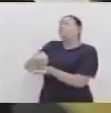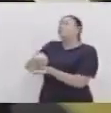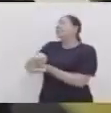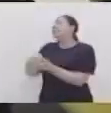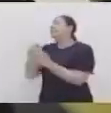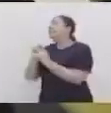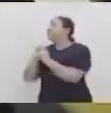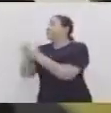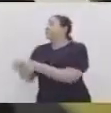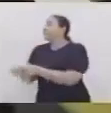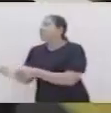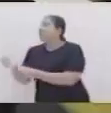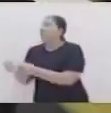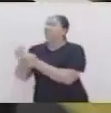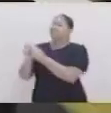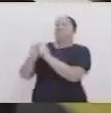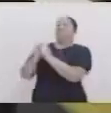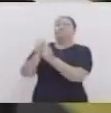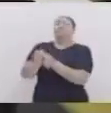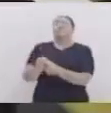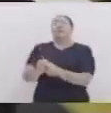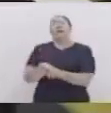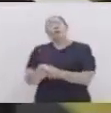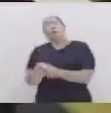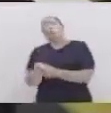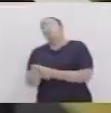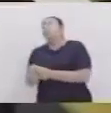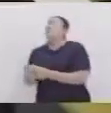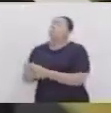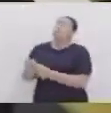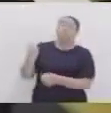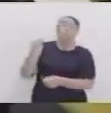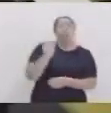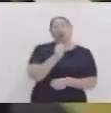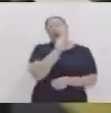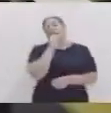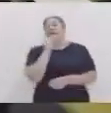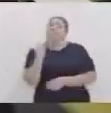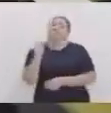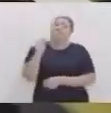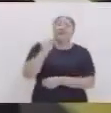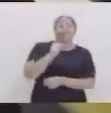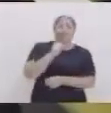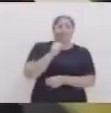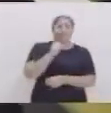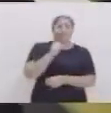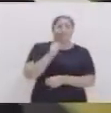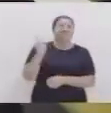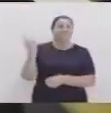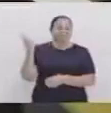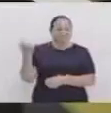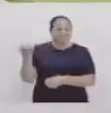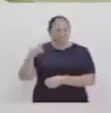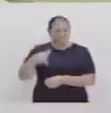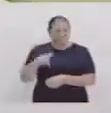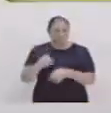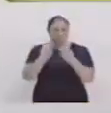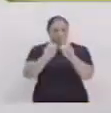pescando y tarareando, cantando o silbando una canción. De eso se trata la clase de